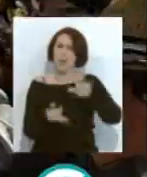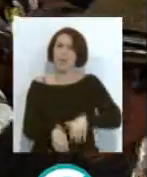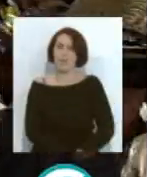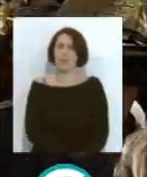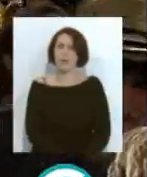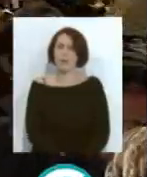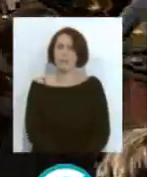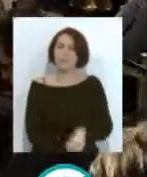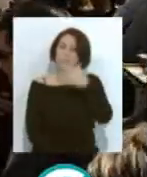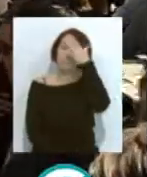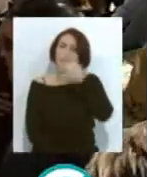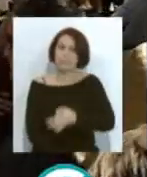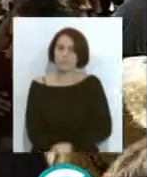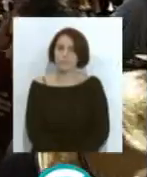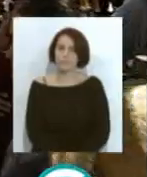Yo creo que